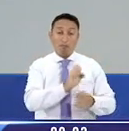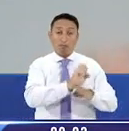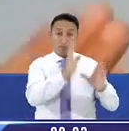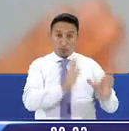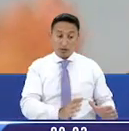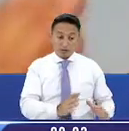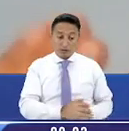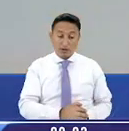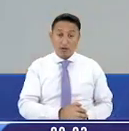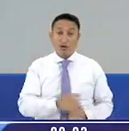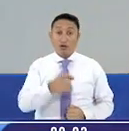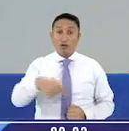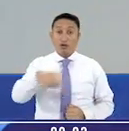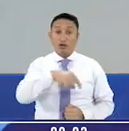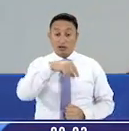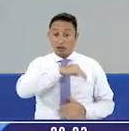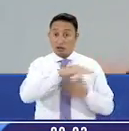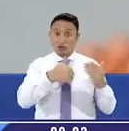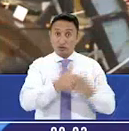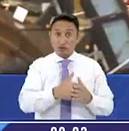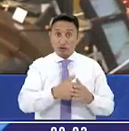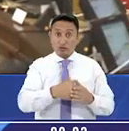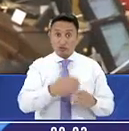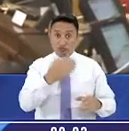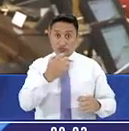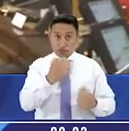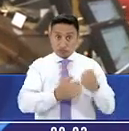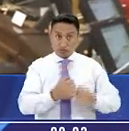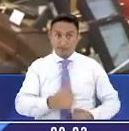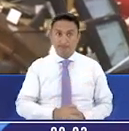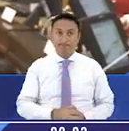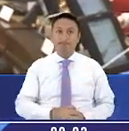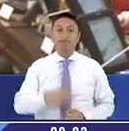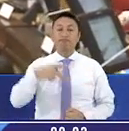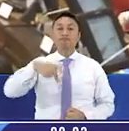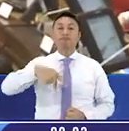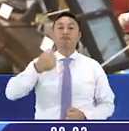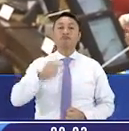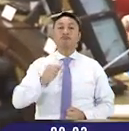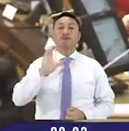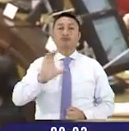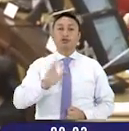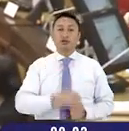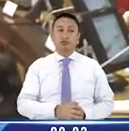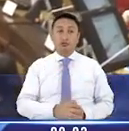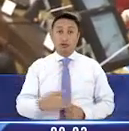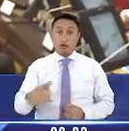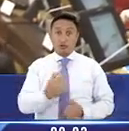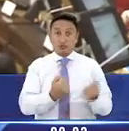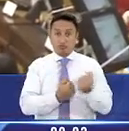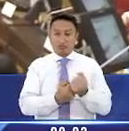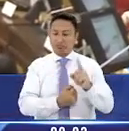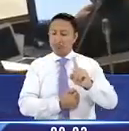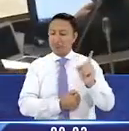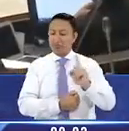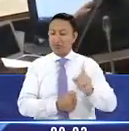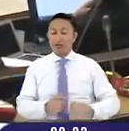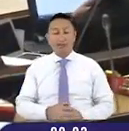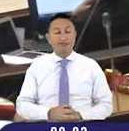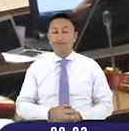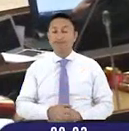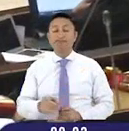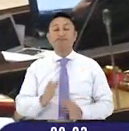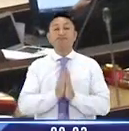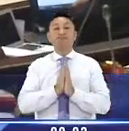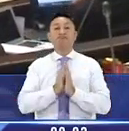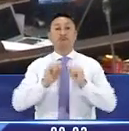No nos quieran ensuciar o manchar nuestros buenos nombres. El Partido Social Cristiano tampoco cedió terreno con respecto al IVA y